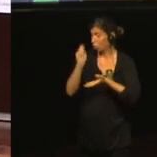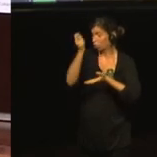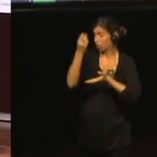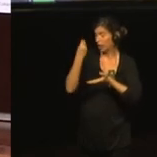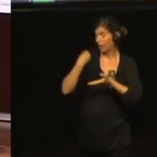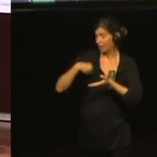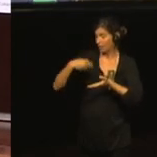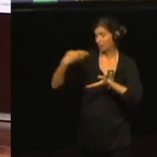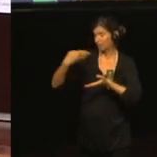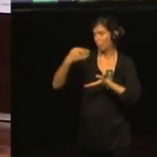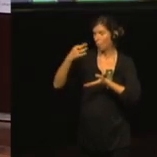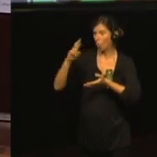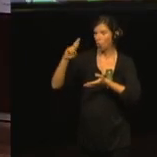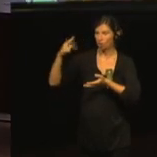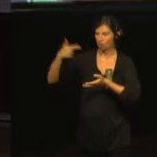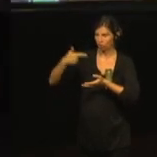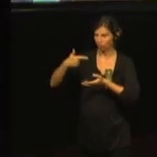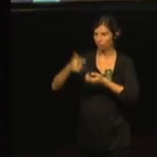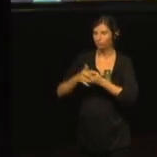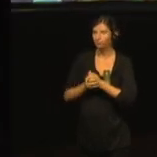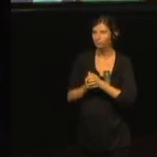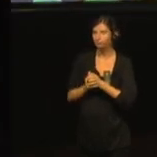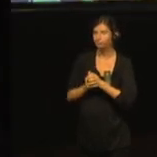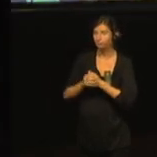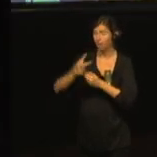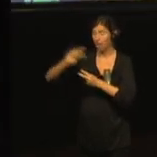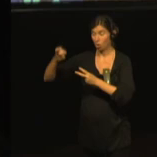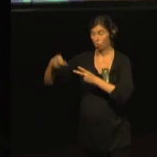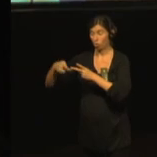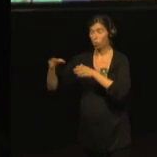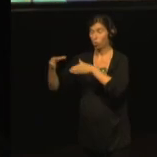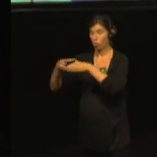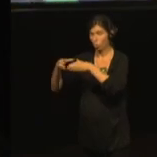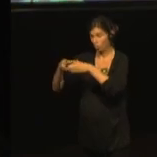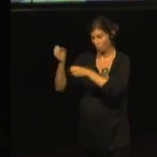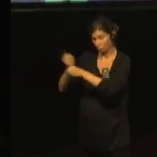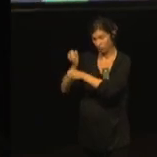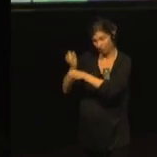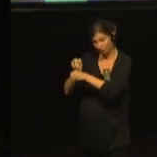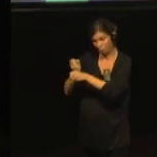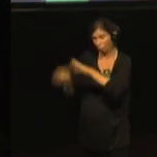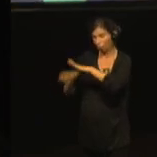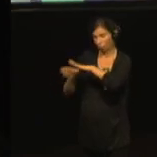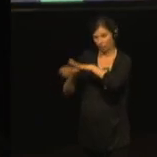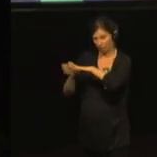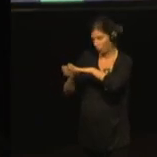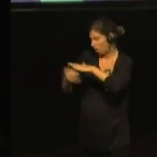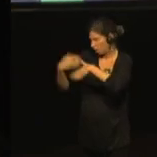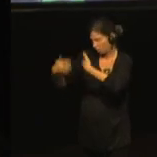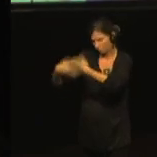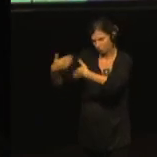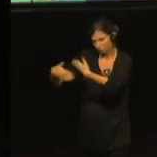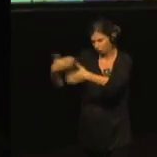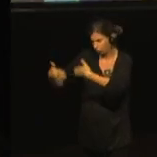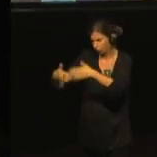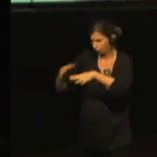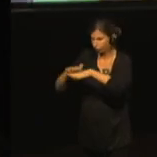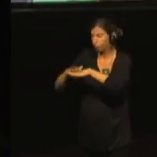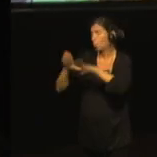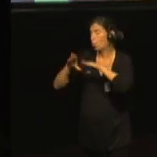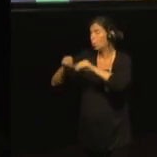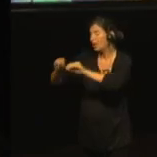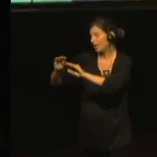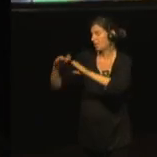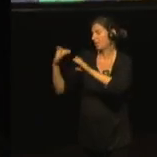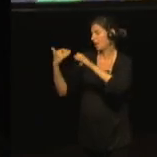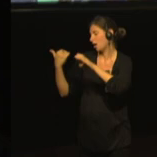El otro grupo de trabajo seguía trabajando utilizando las conexiones por Internet. El grupo de